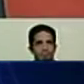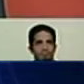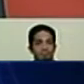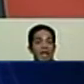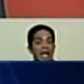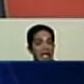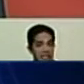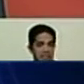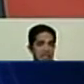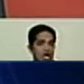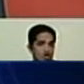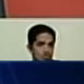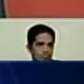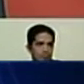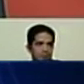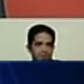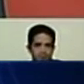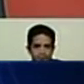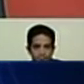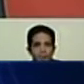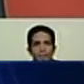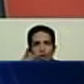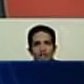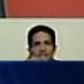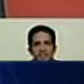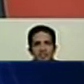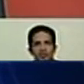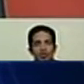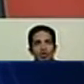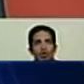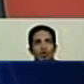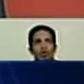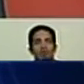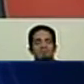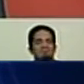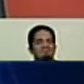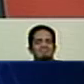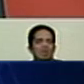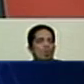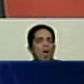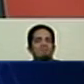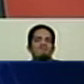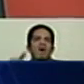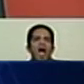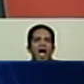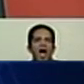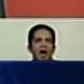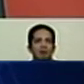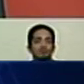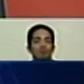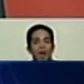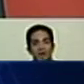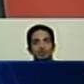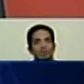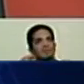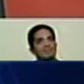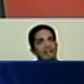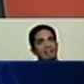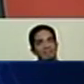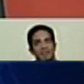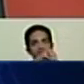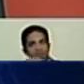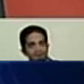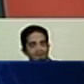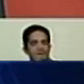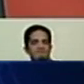grupo nació en lo político de un fracaso, un grupo de gobierno fracasado en su intento de arremeter contra